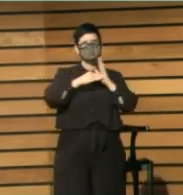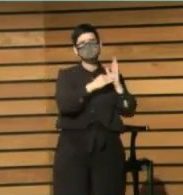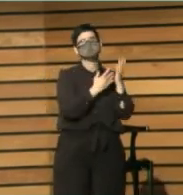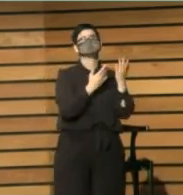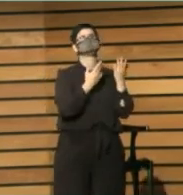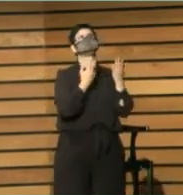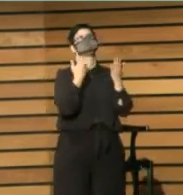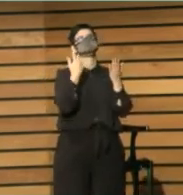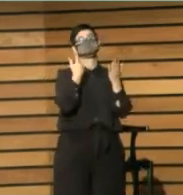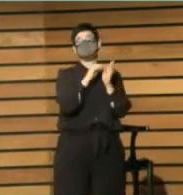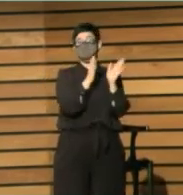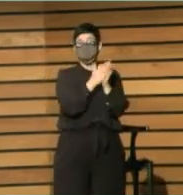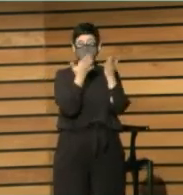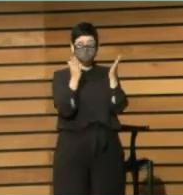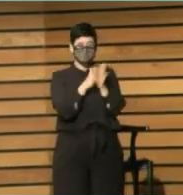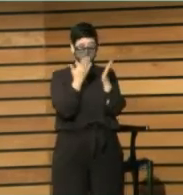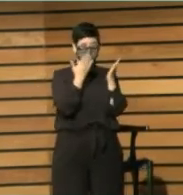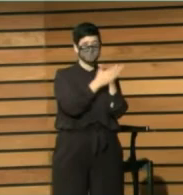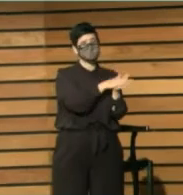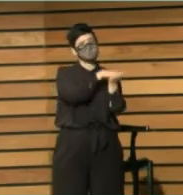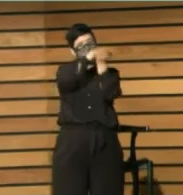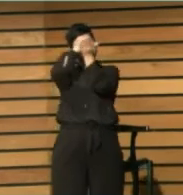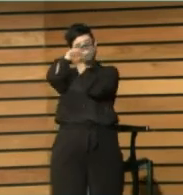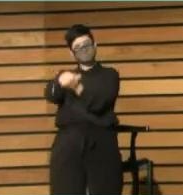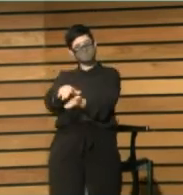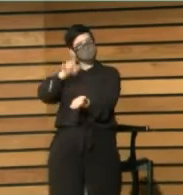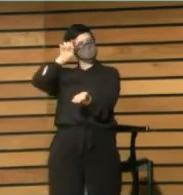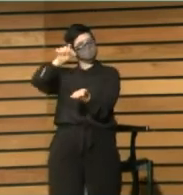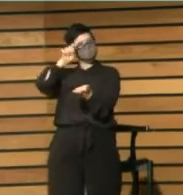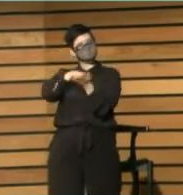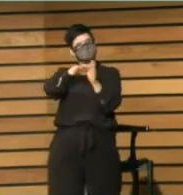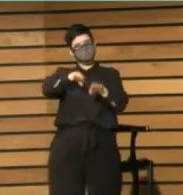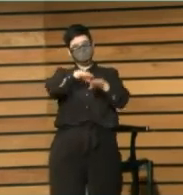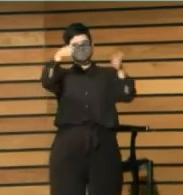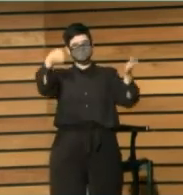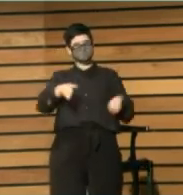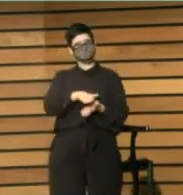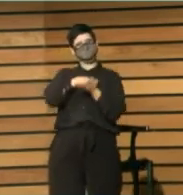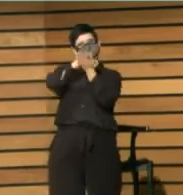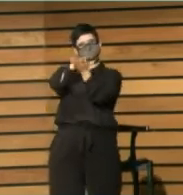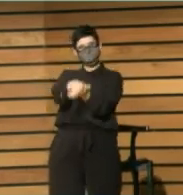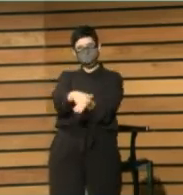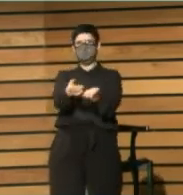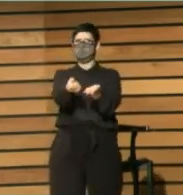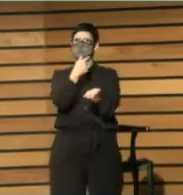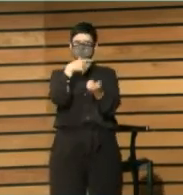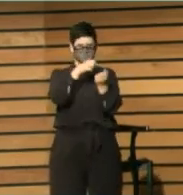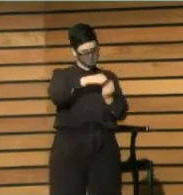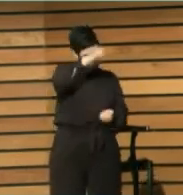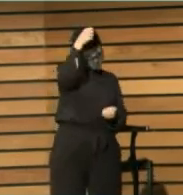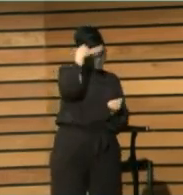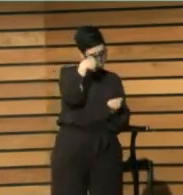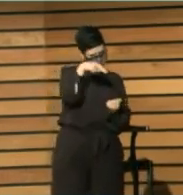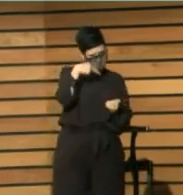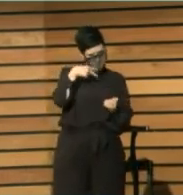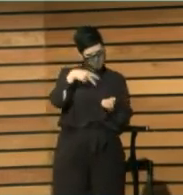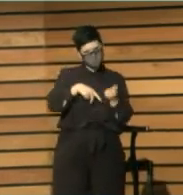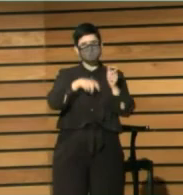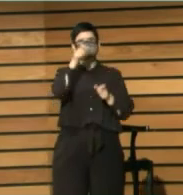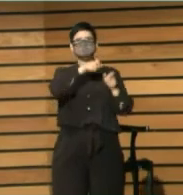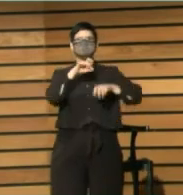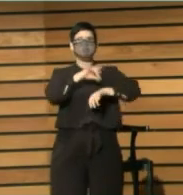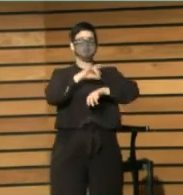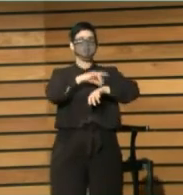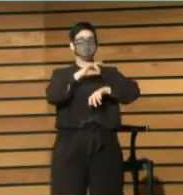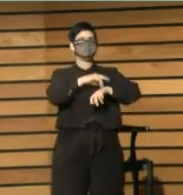el maestro sobre la mesa de su escritorio, en los prospectos de los numerosos medicamentos que los médicos apresurados